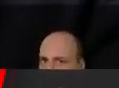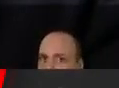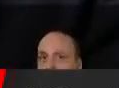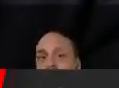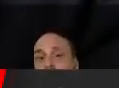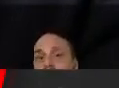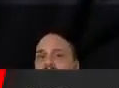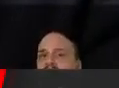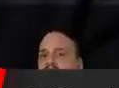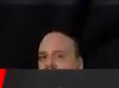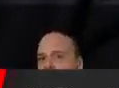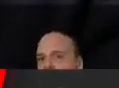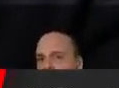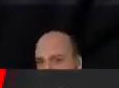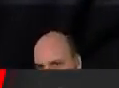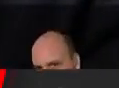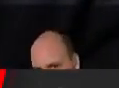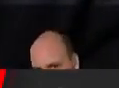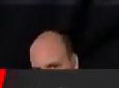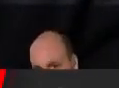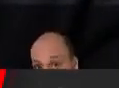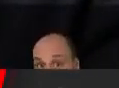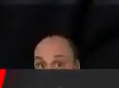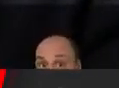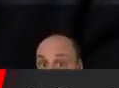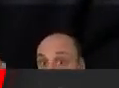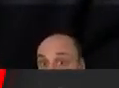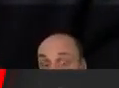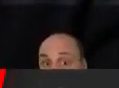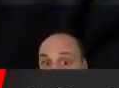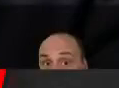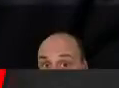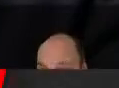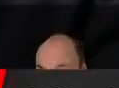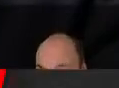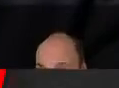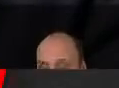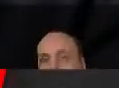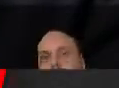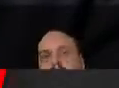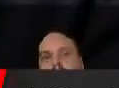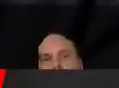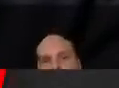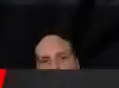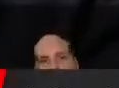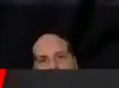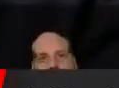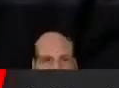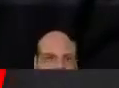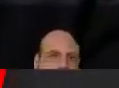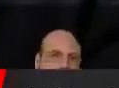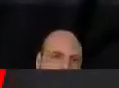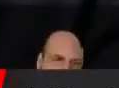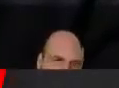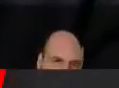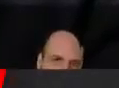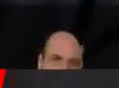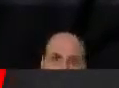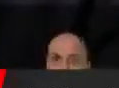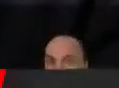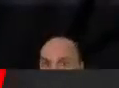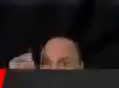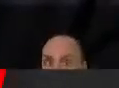con la inflación sin inflación el país comienza y arranca la Argentina tiene una gran